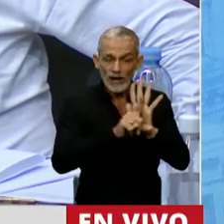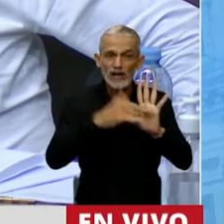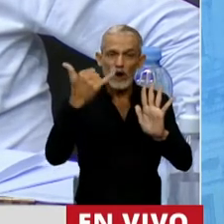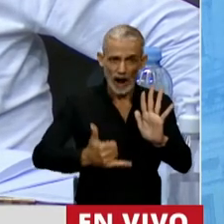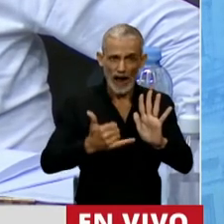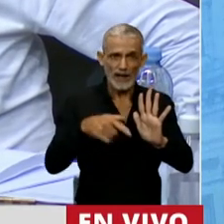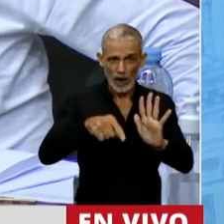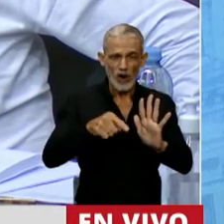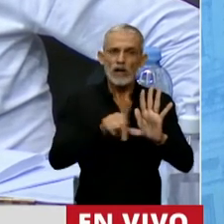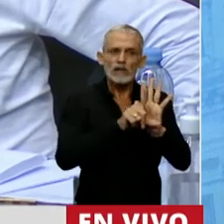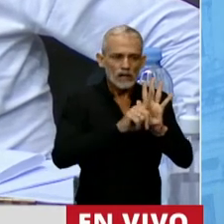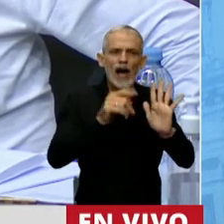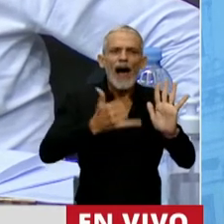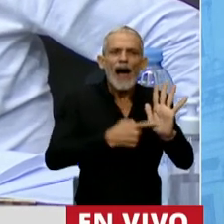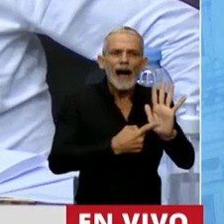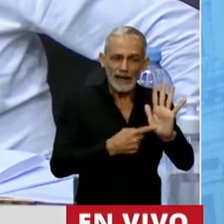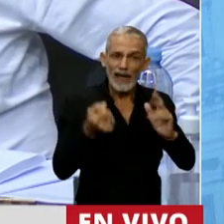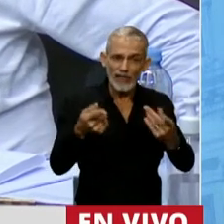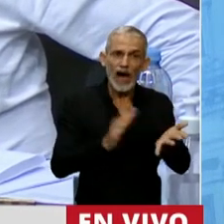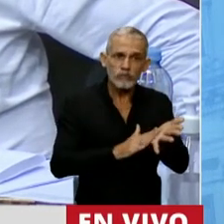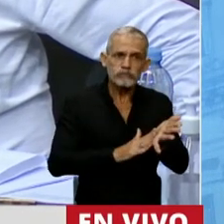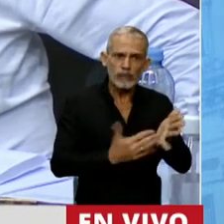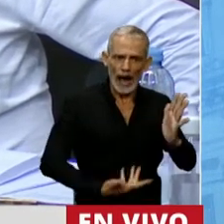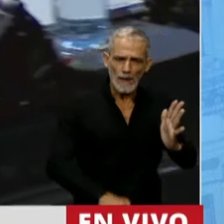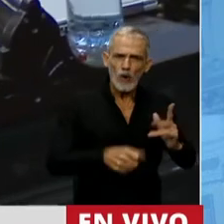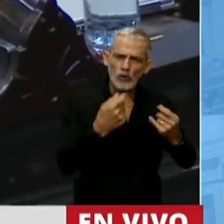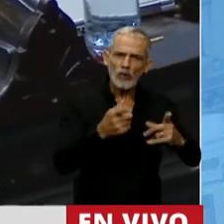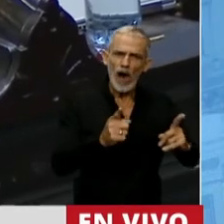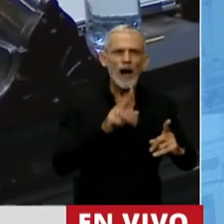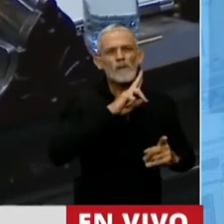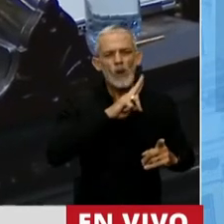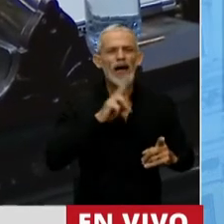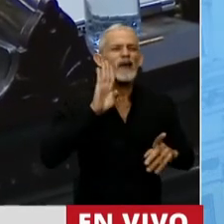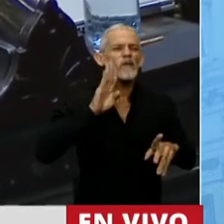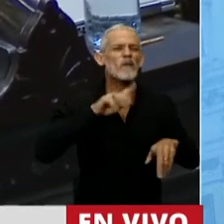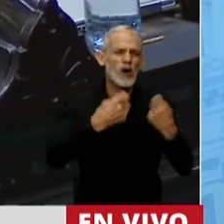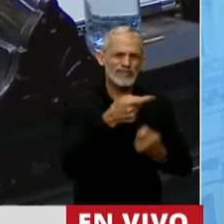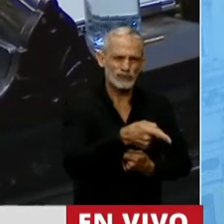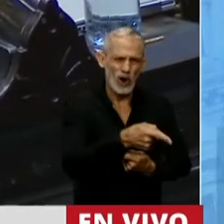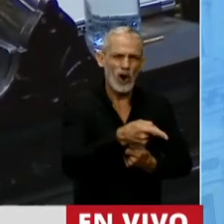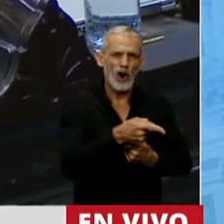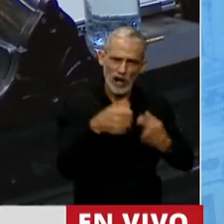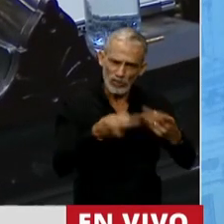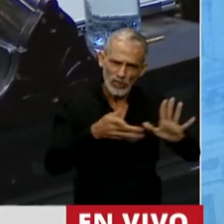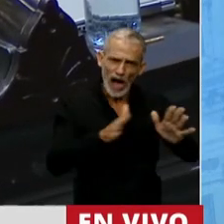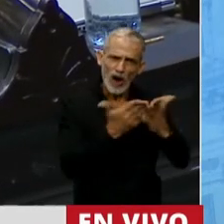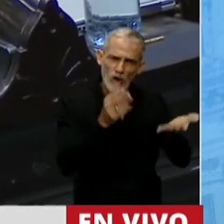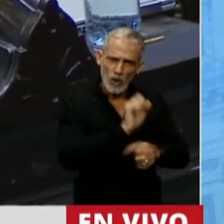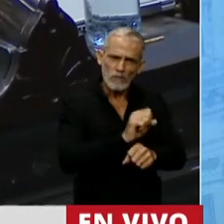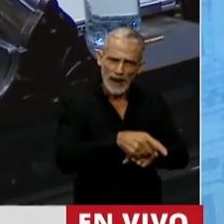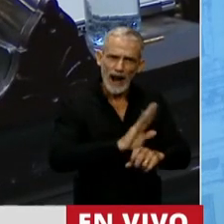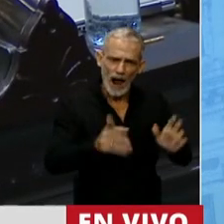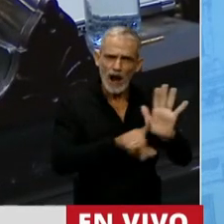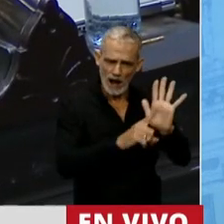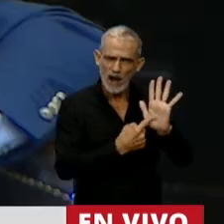está vigente en la argentina que garantiza el aborto a las mujeres que han sido violadas y que en